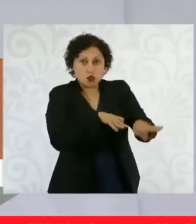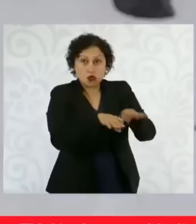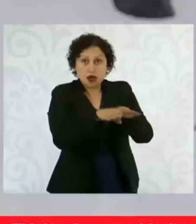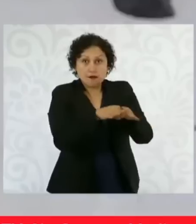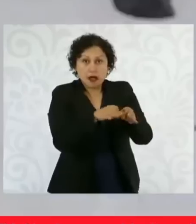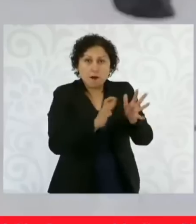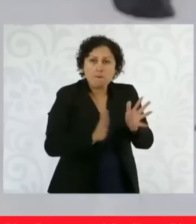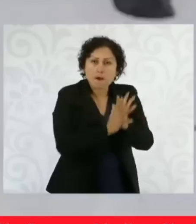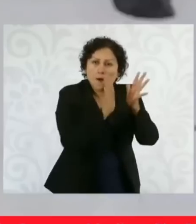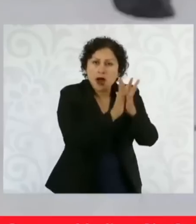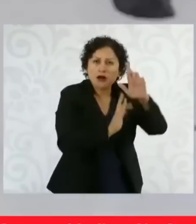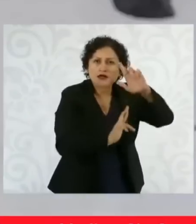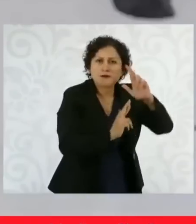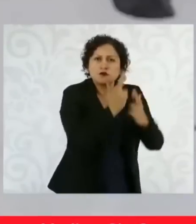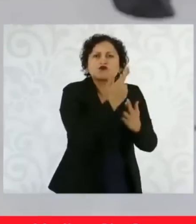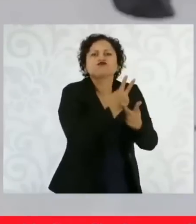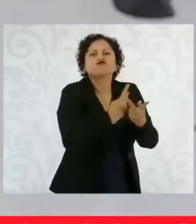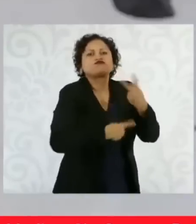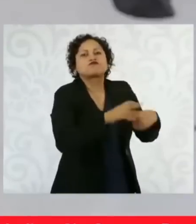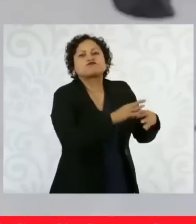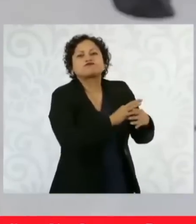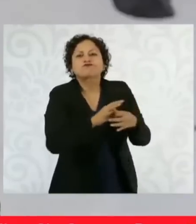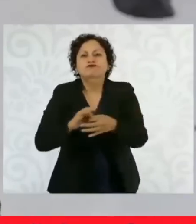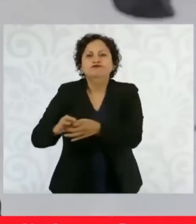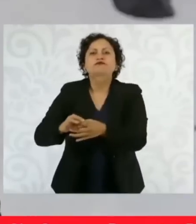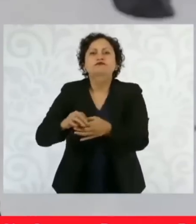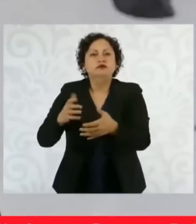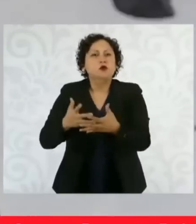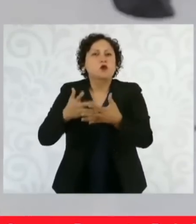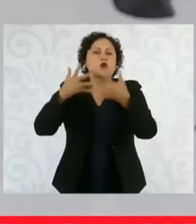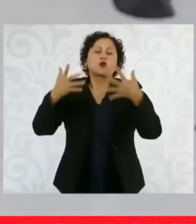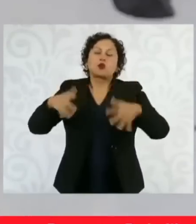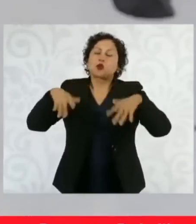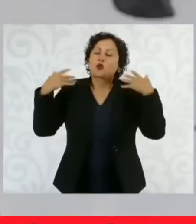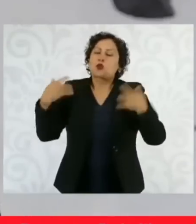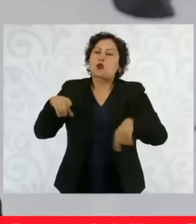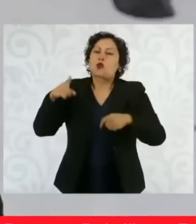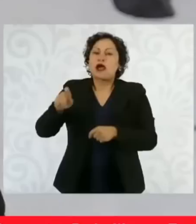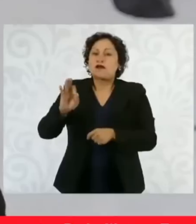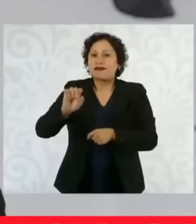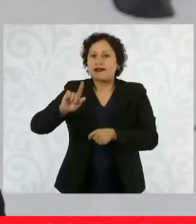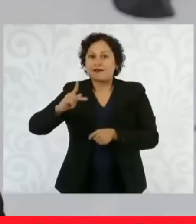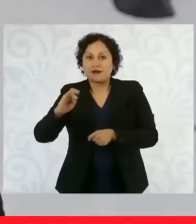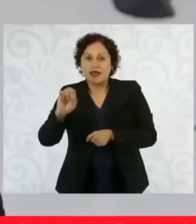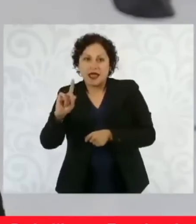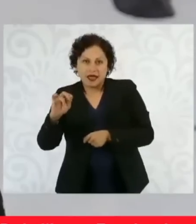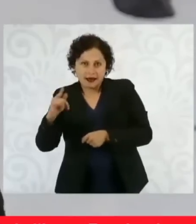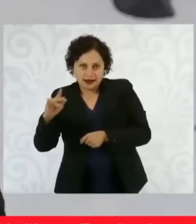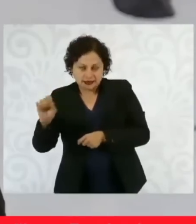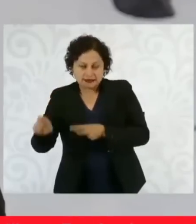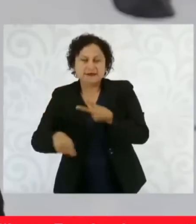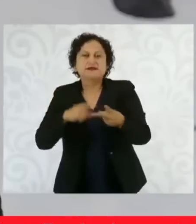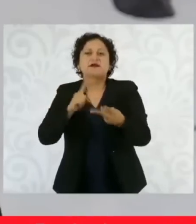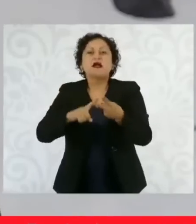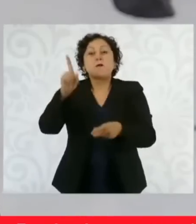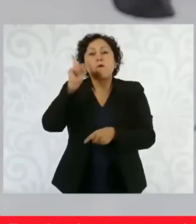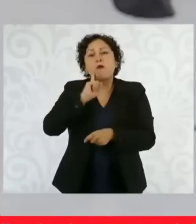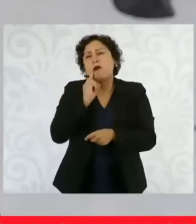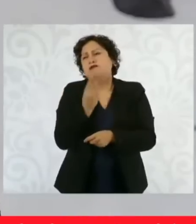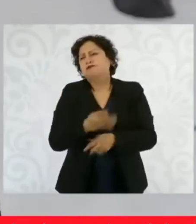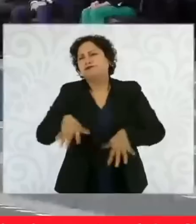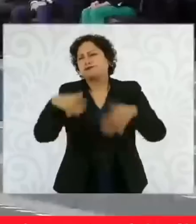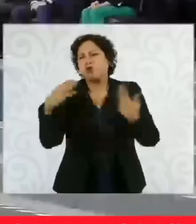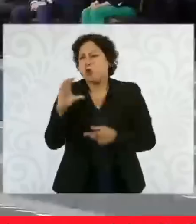revolución, así como por grandes hombres como Felipe Ángeles y grandes mujeres como Elisa Acuña,